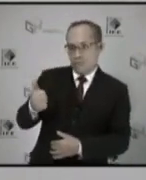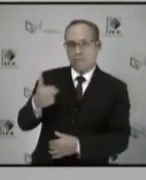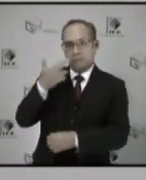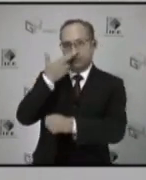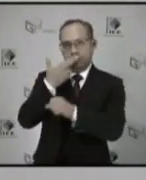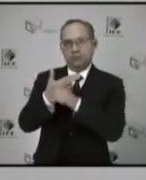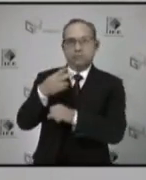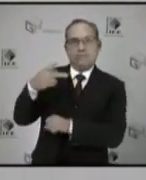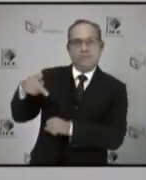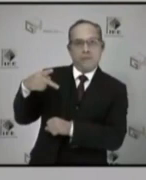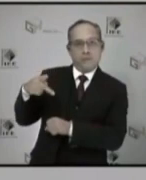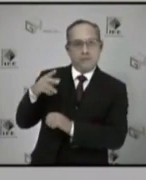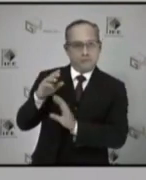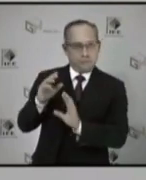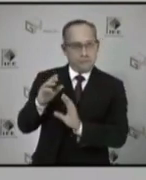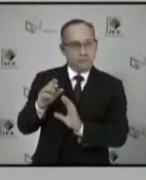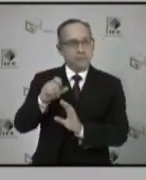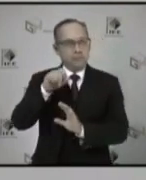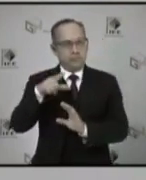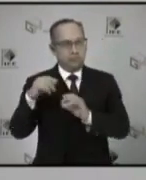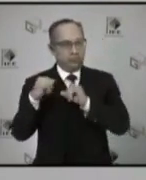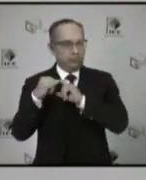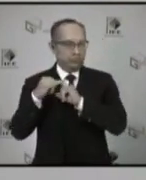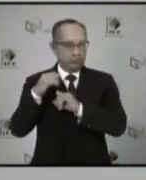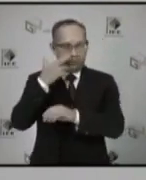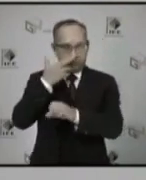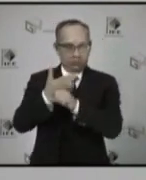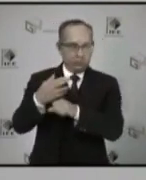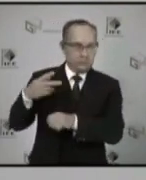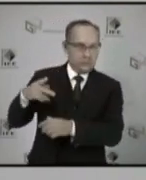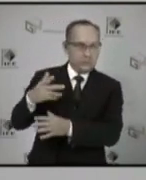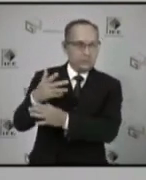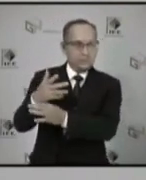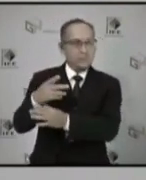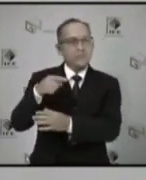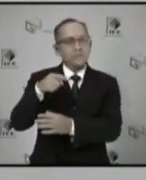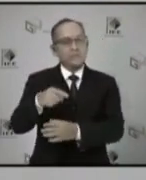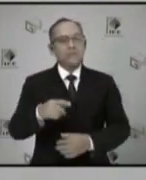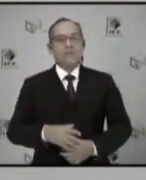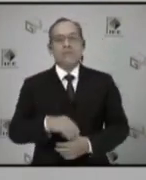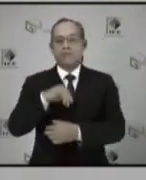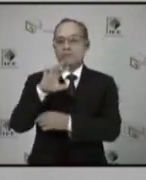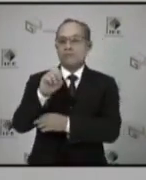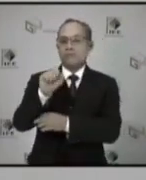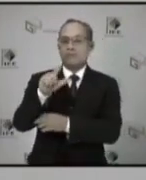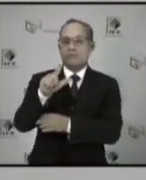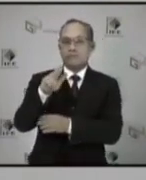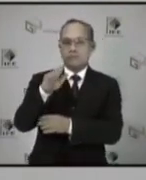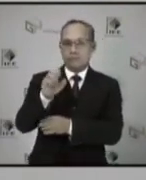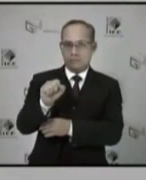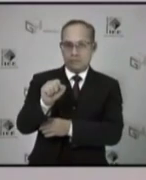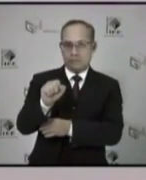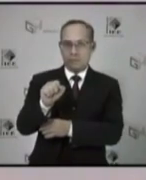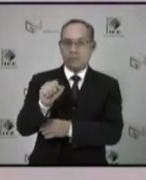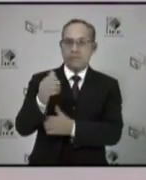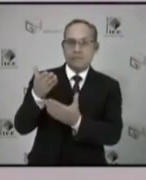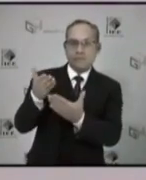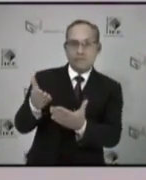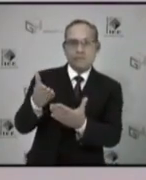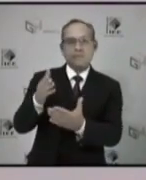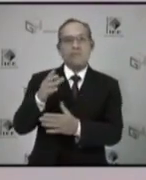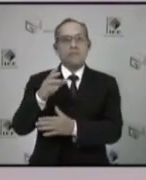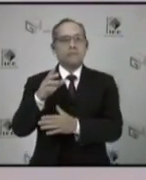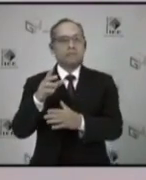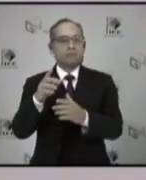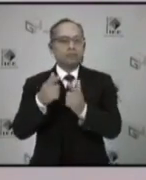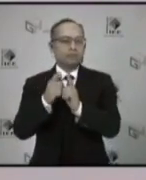damos la bienvenida a este debate organizado por el Instituto Estatal Electoral de Hidalgo, a José Luis Lima Morales, candidato del Partido Verde Ecologista de